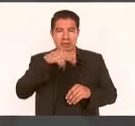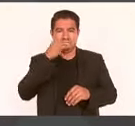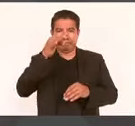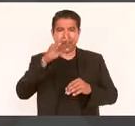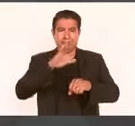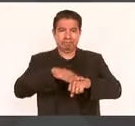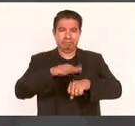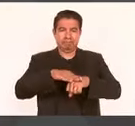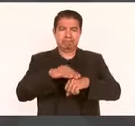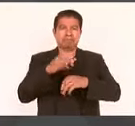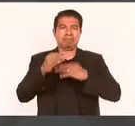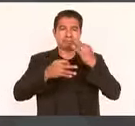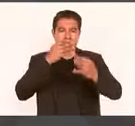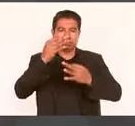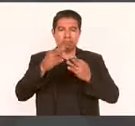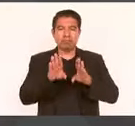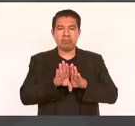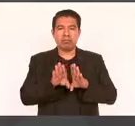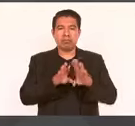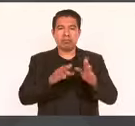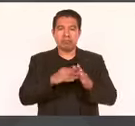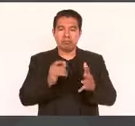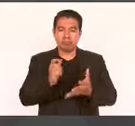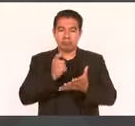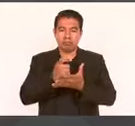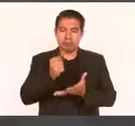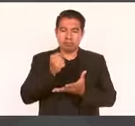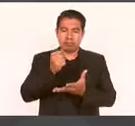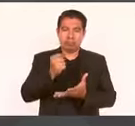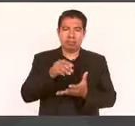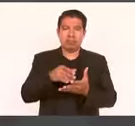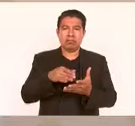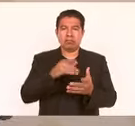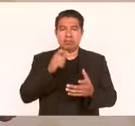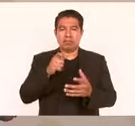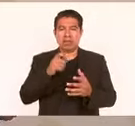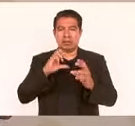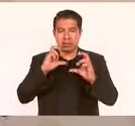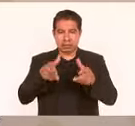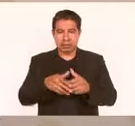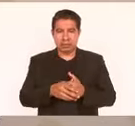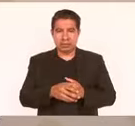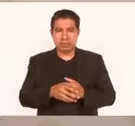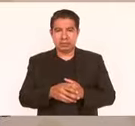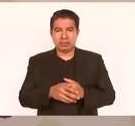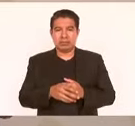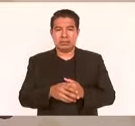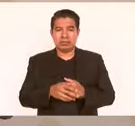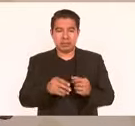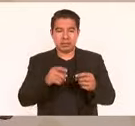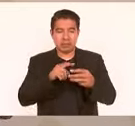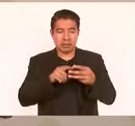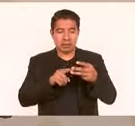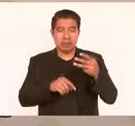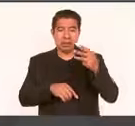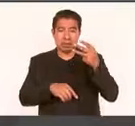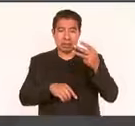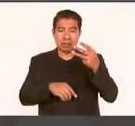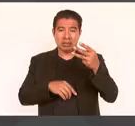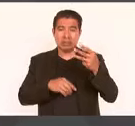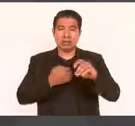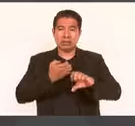sobre todo el presupuesto federal destinado a Chiapas. Hay tres estados que